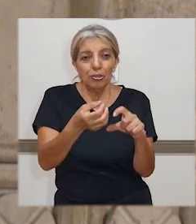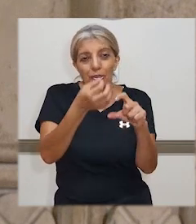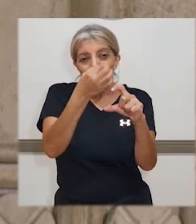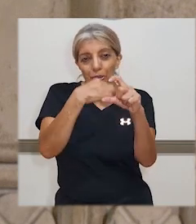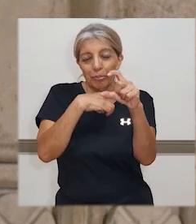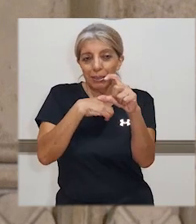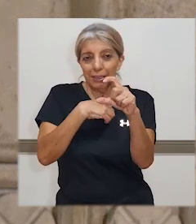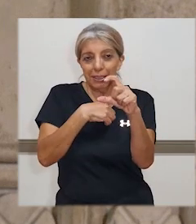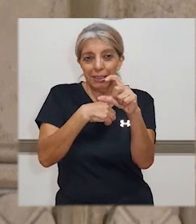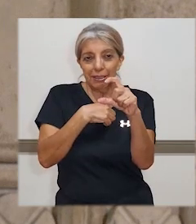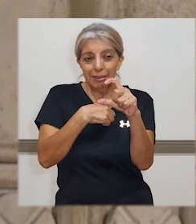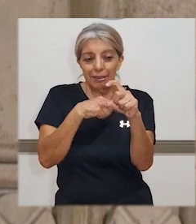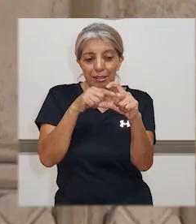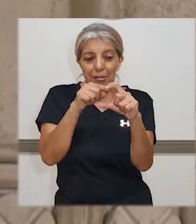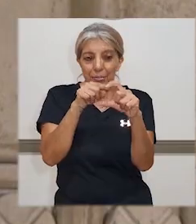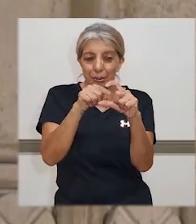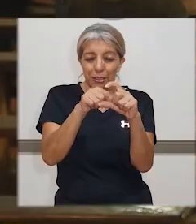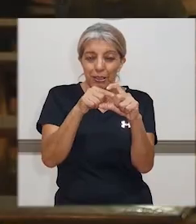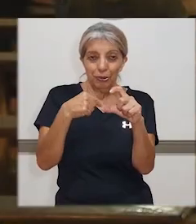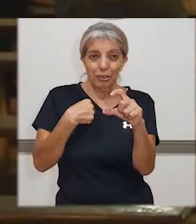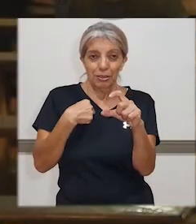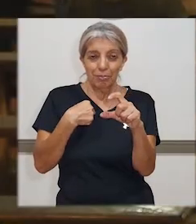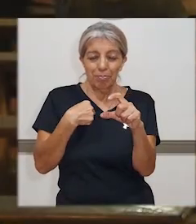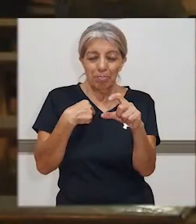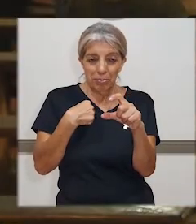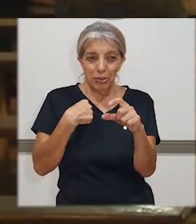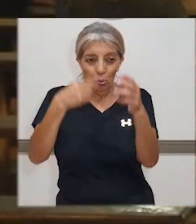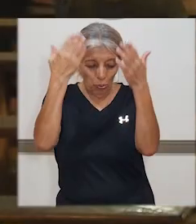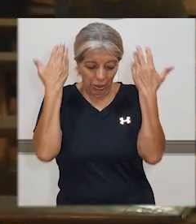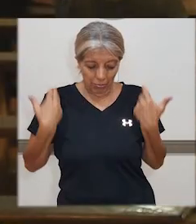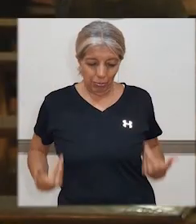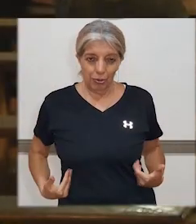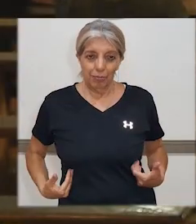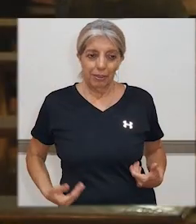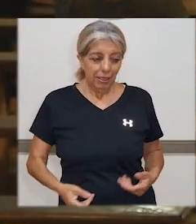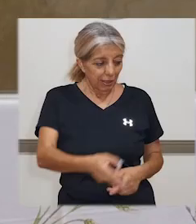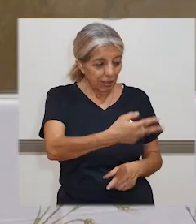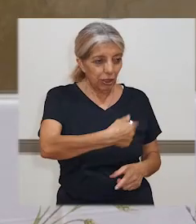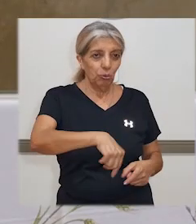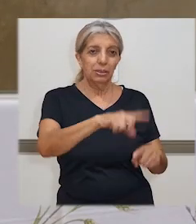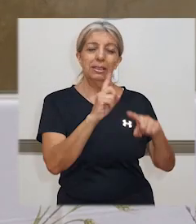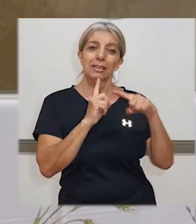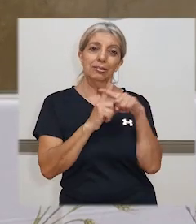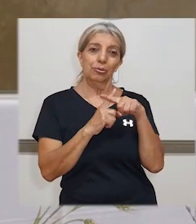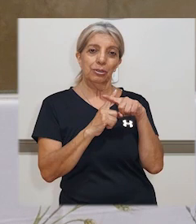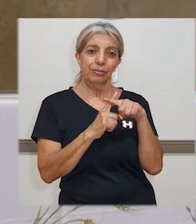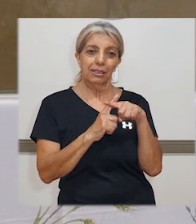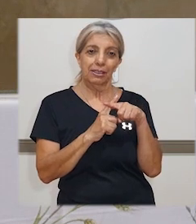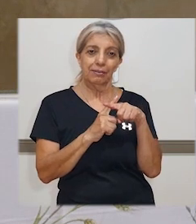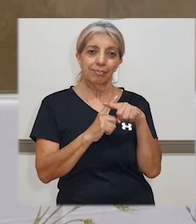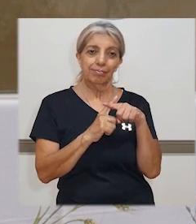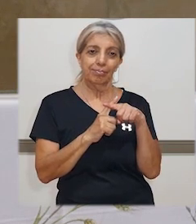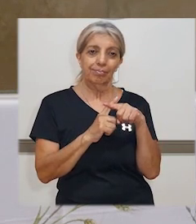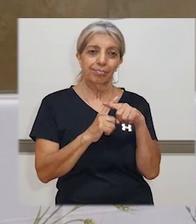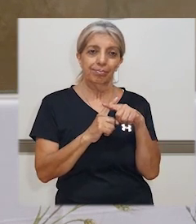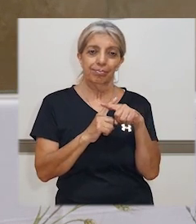tomen y coman todos de él, porque esto es mi cuerpo, que será entregado